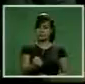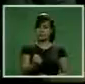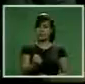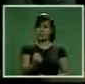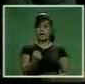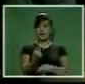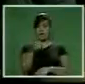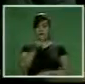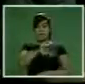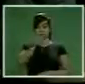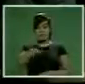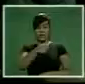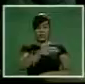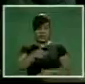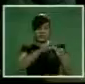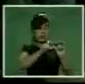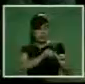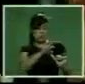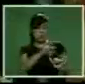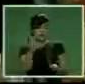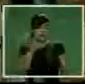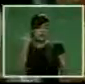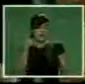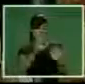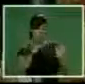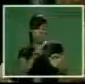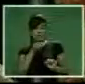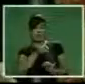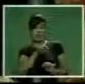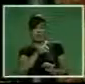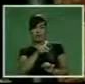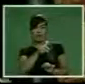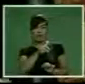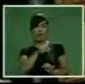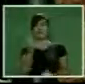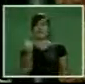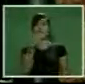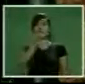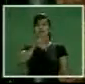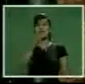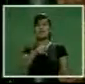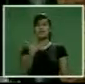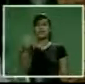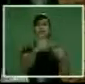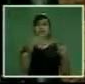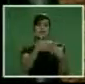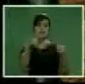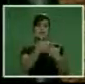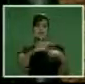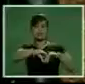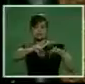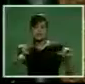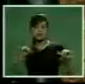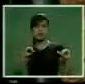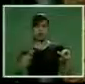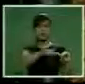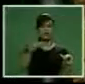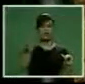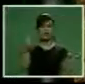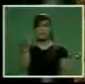que continúe el modelo, lo único que necesitan para que continúe es la guerra, la división entre los seres